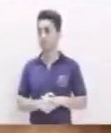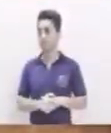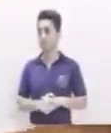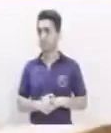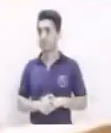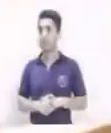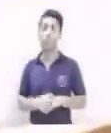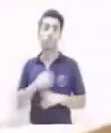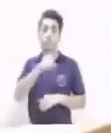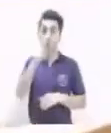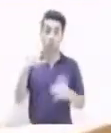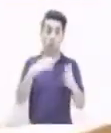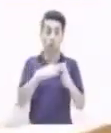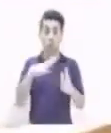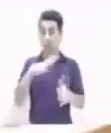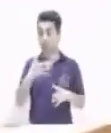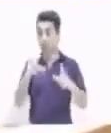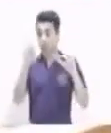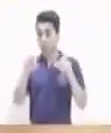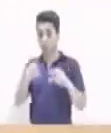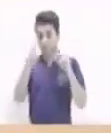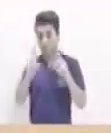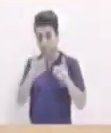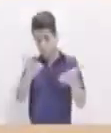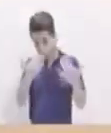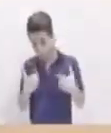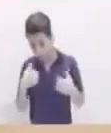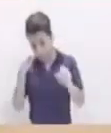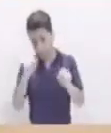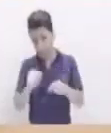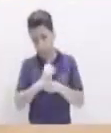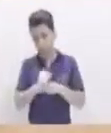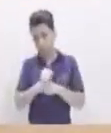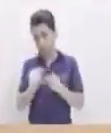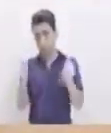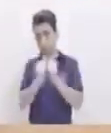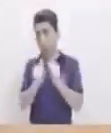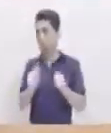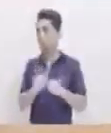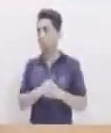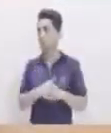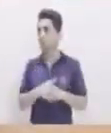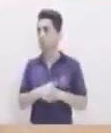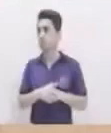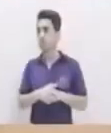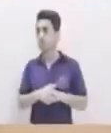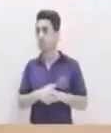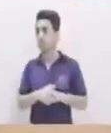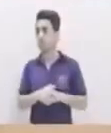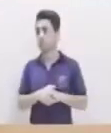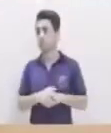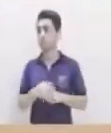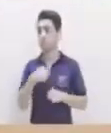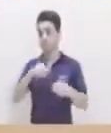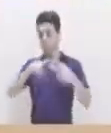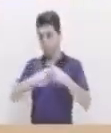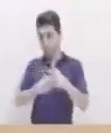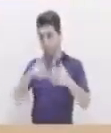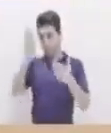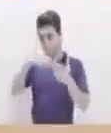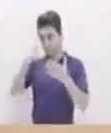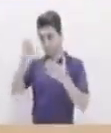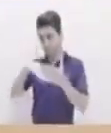Si hay en casa alguien con discapacidad, puedes invitarlo para que practique este ejercicio contigo. Entonces, empezamos a